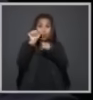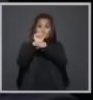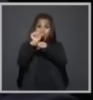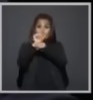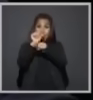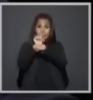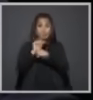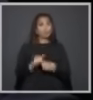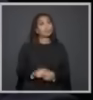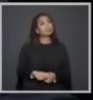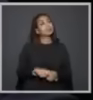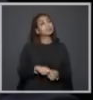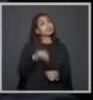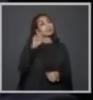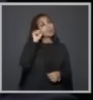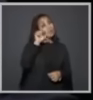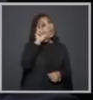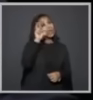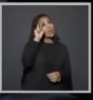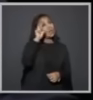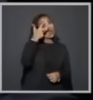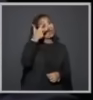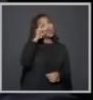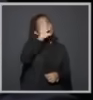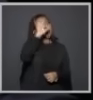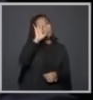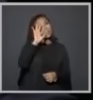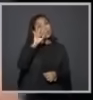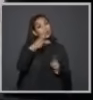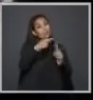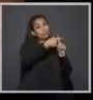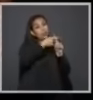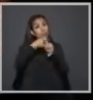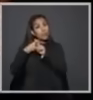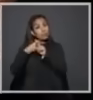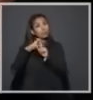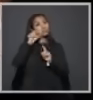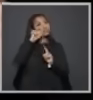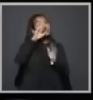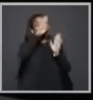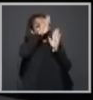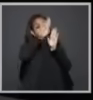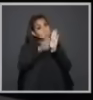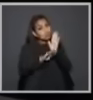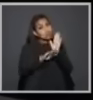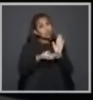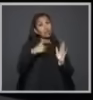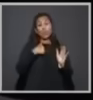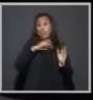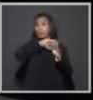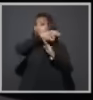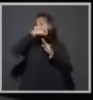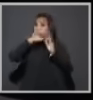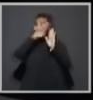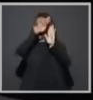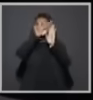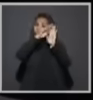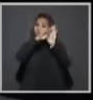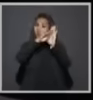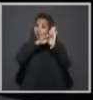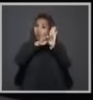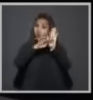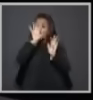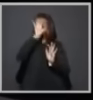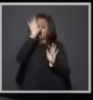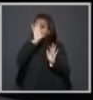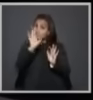en 38% secuestros. En general, reduje la incidencia delictiva en la